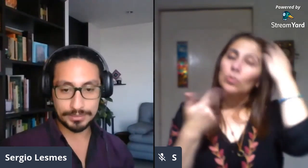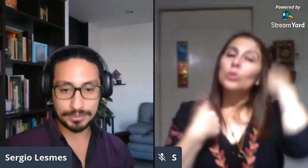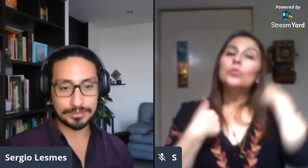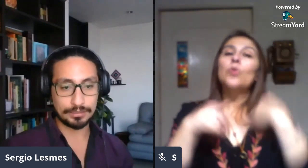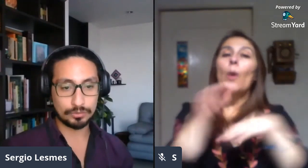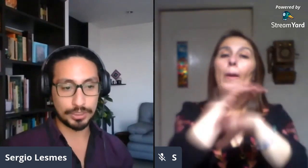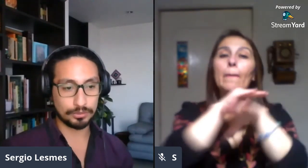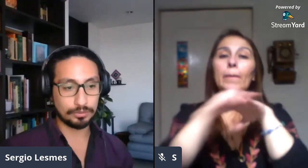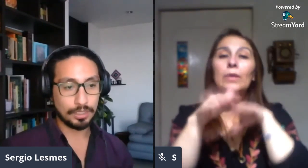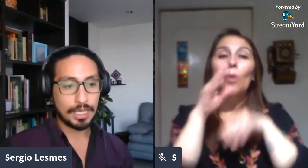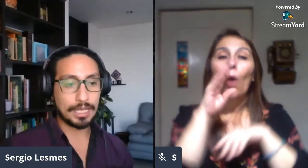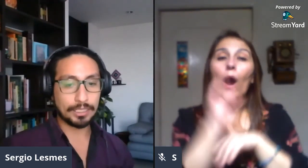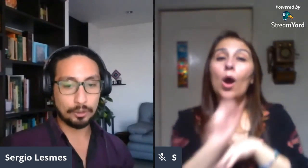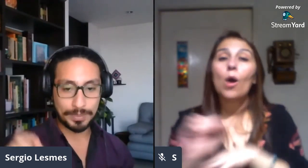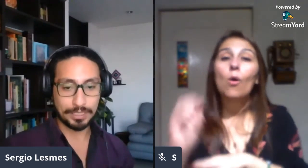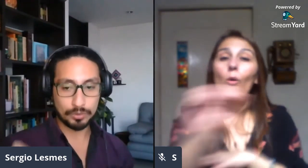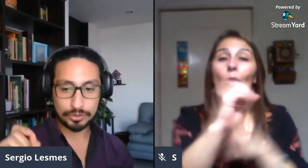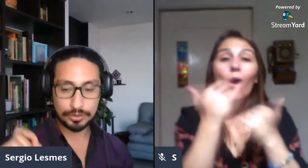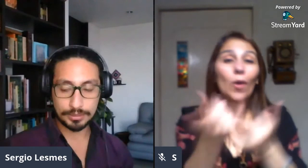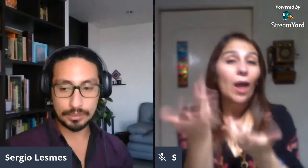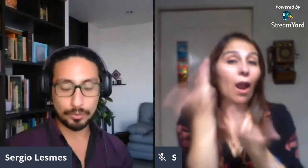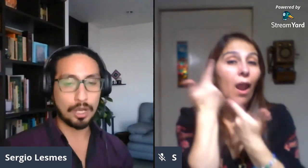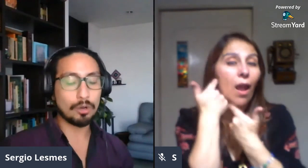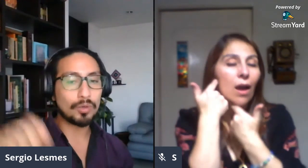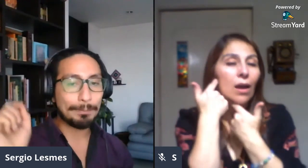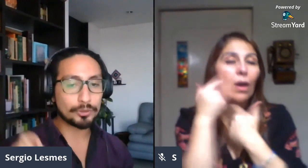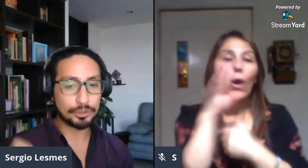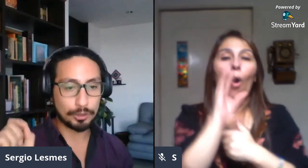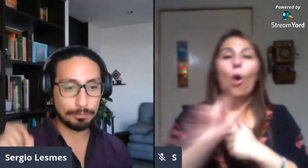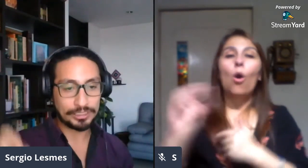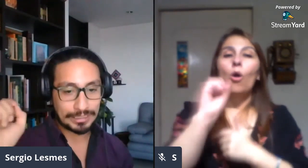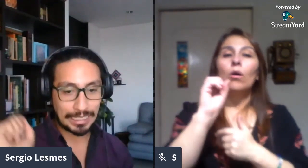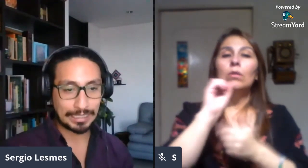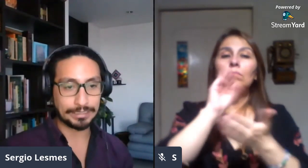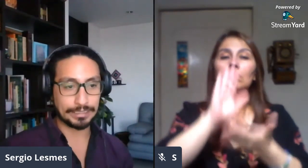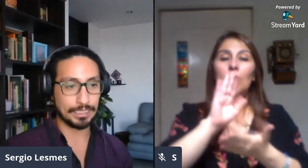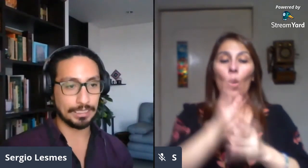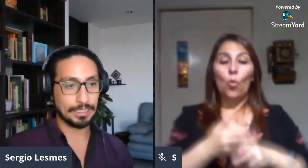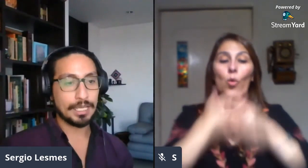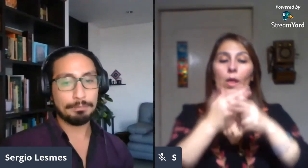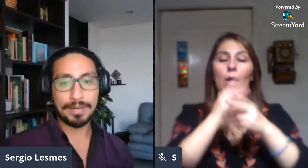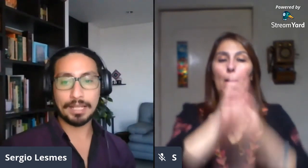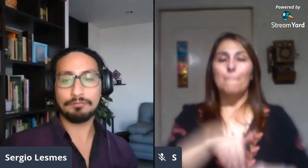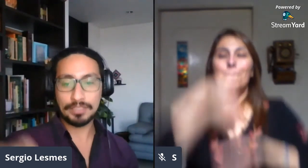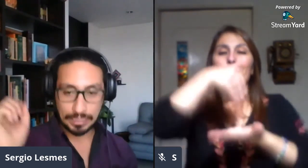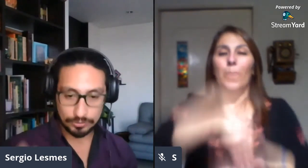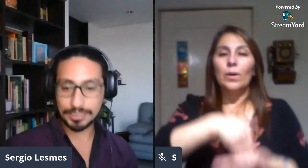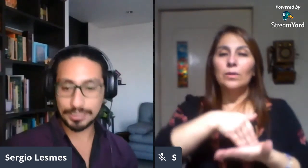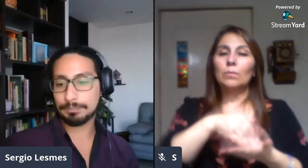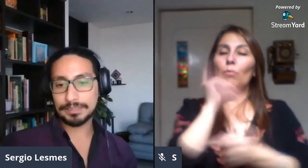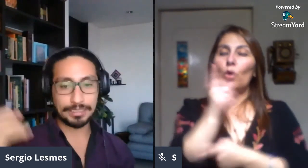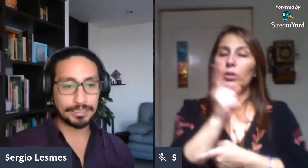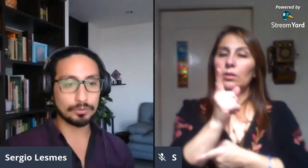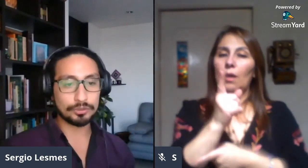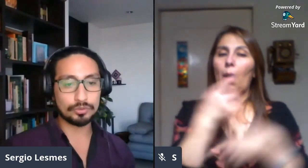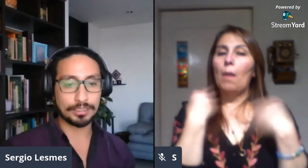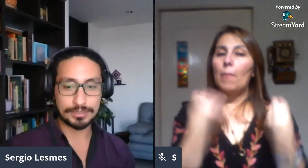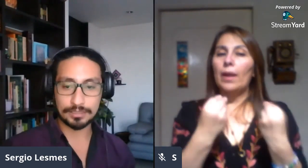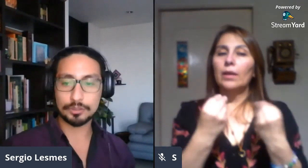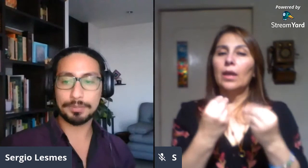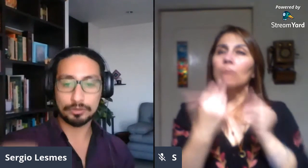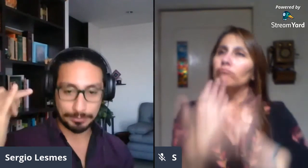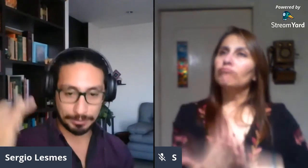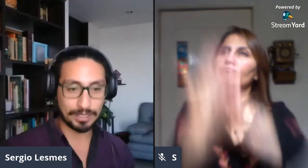los hombres que me están escuchando a que nos paremos desde el cuidado como una posición política radical para enfrentarnos al capitalismo y